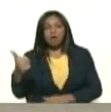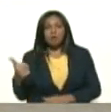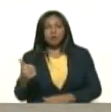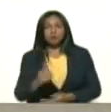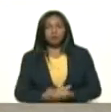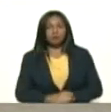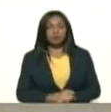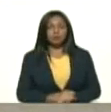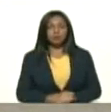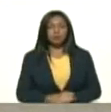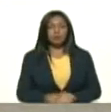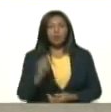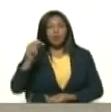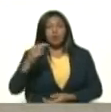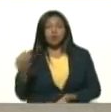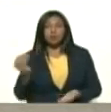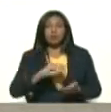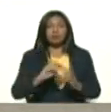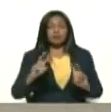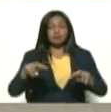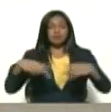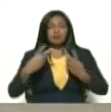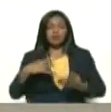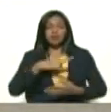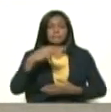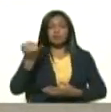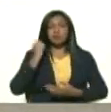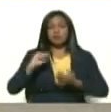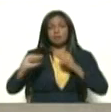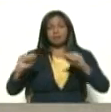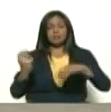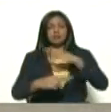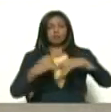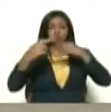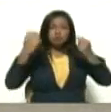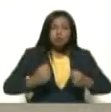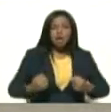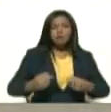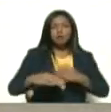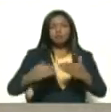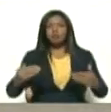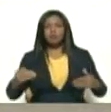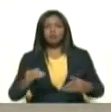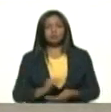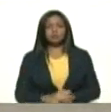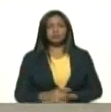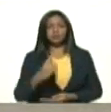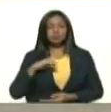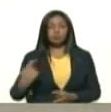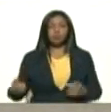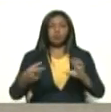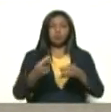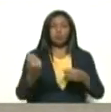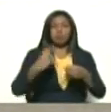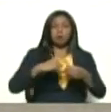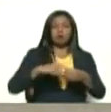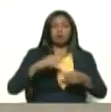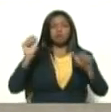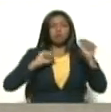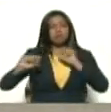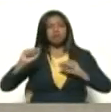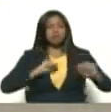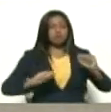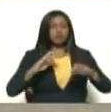de tu resurrección, reivindicamos tu espíritu rebelde y revolucionario y nos hacemos parte de ese gran